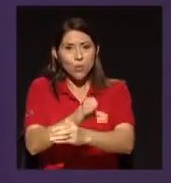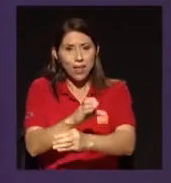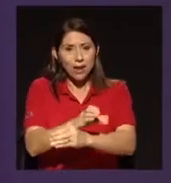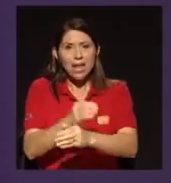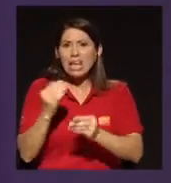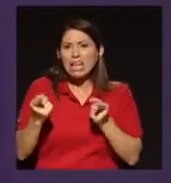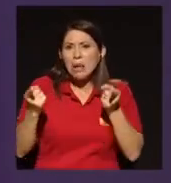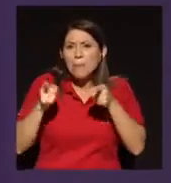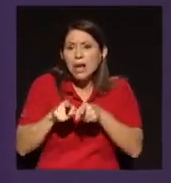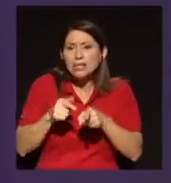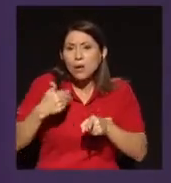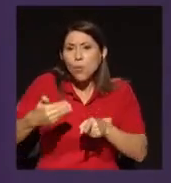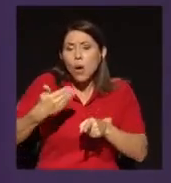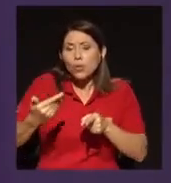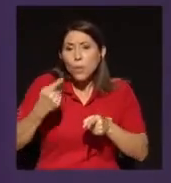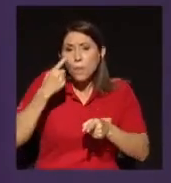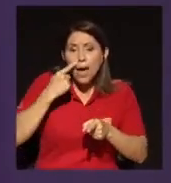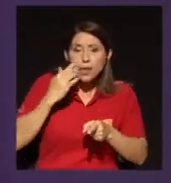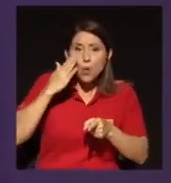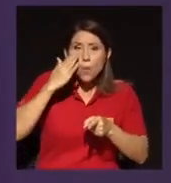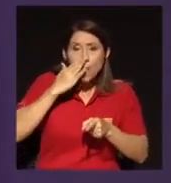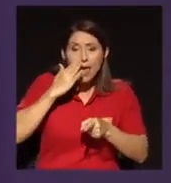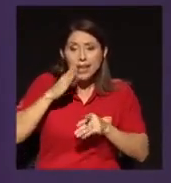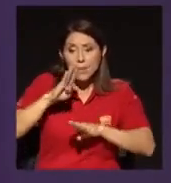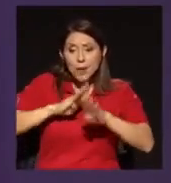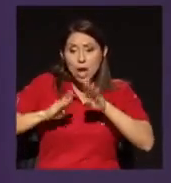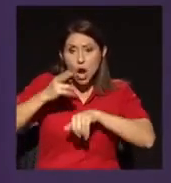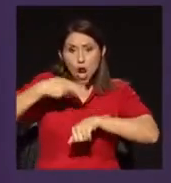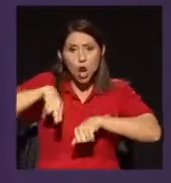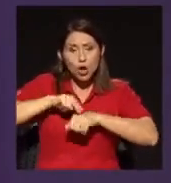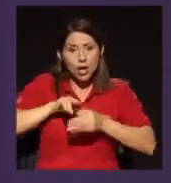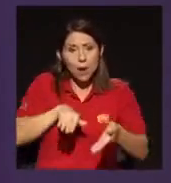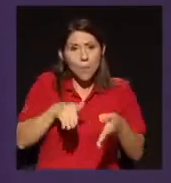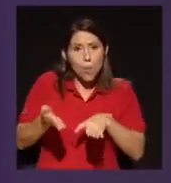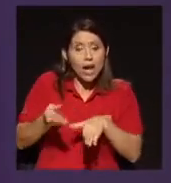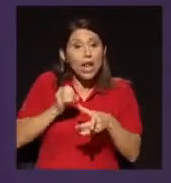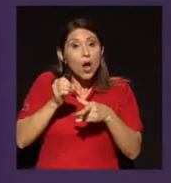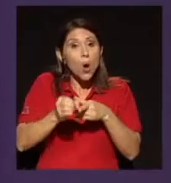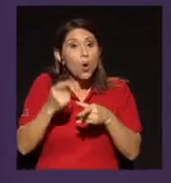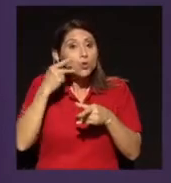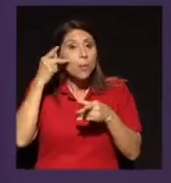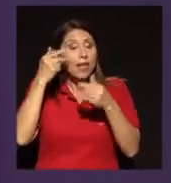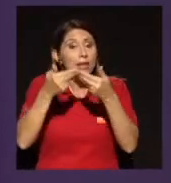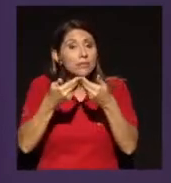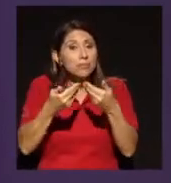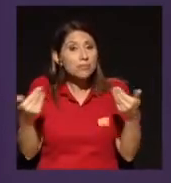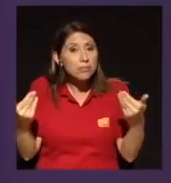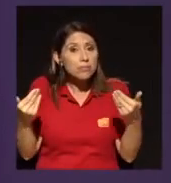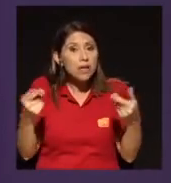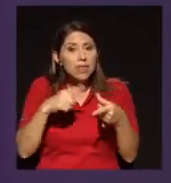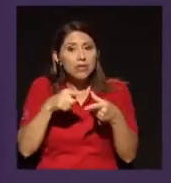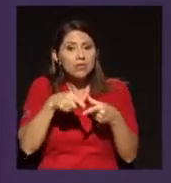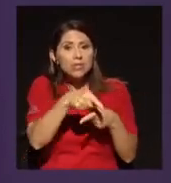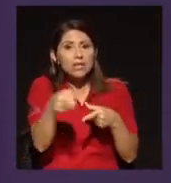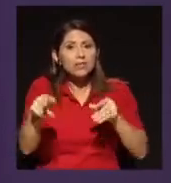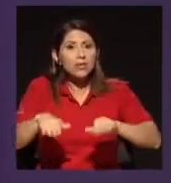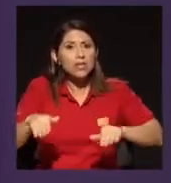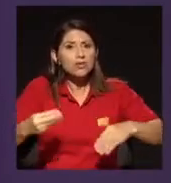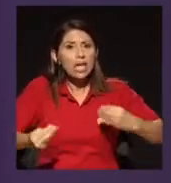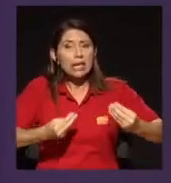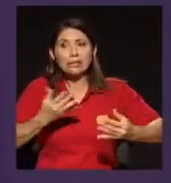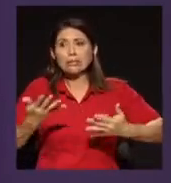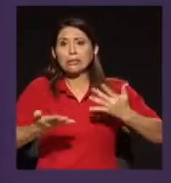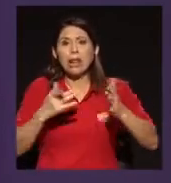o la madre biológica muere o cuando hay separación de los padres? ¿En dónde quedan esos niños? En un limbo legal horrible. Entonces,